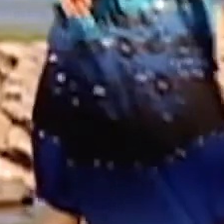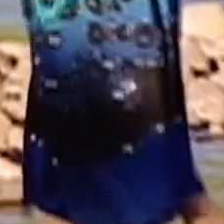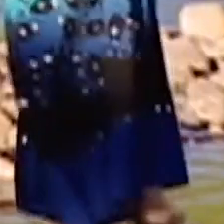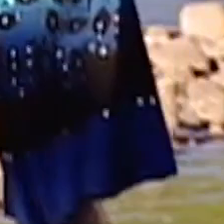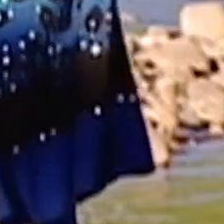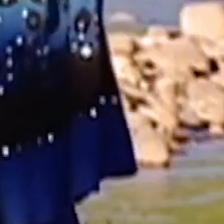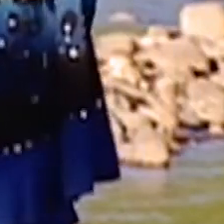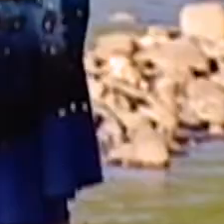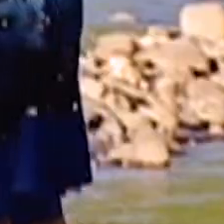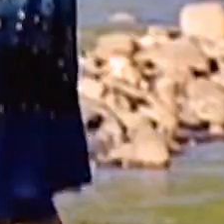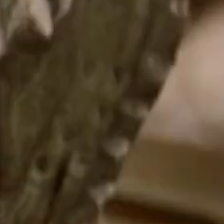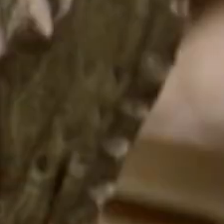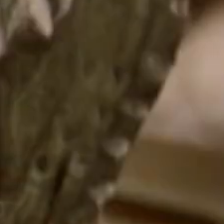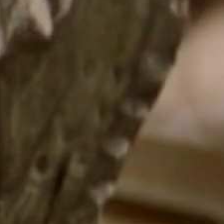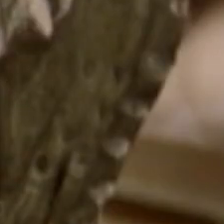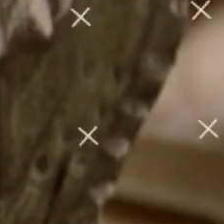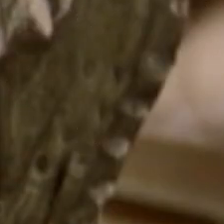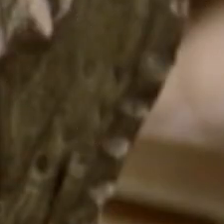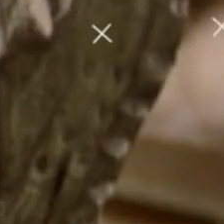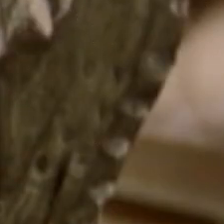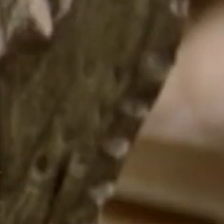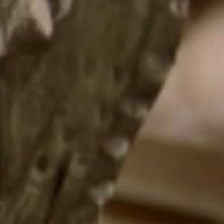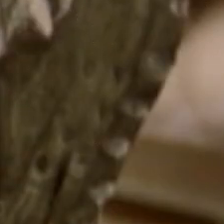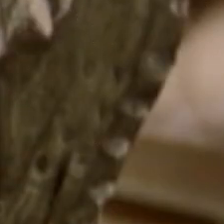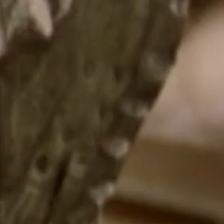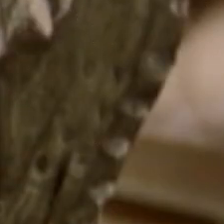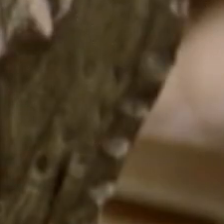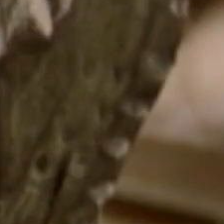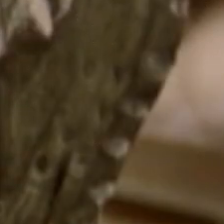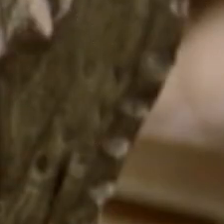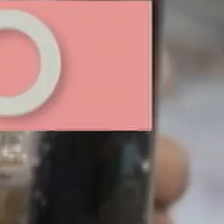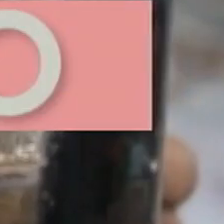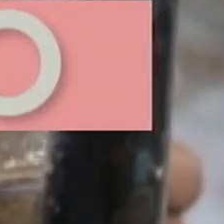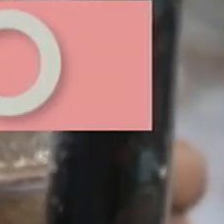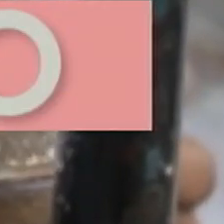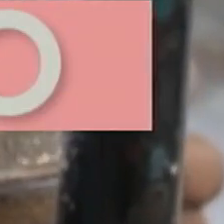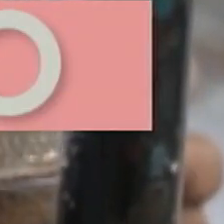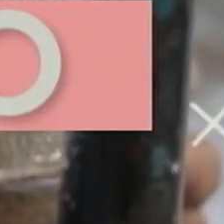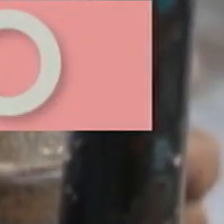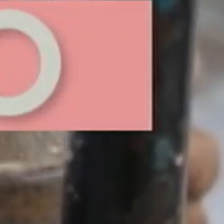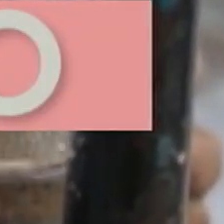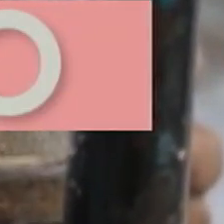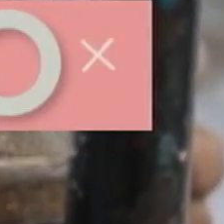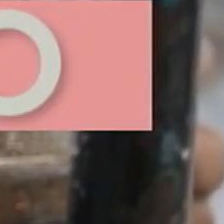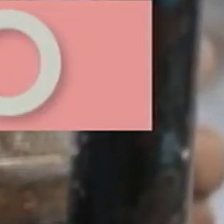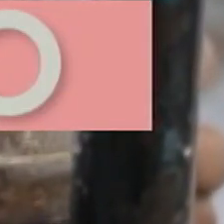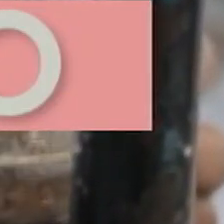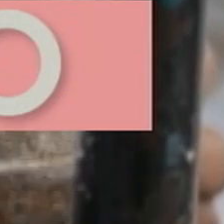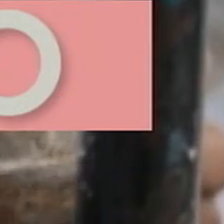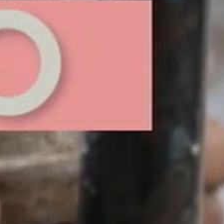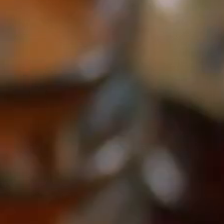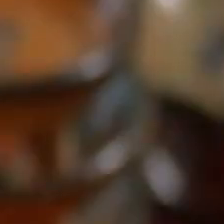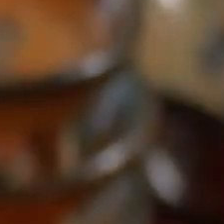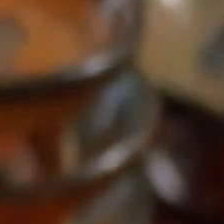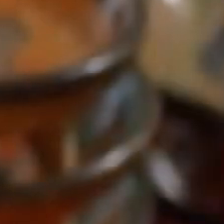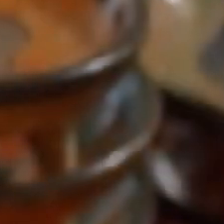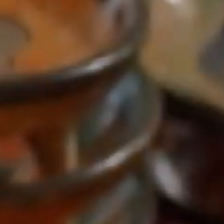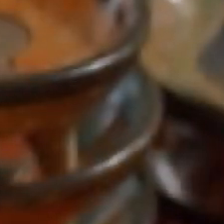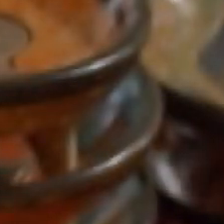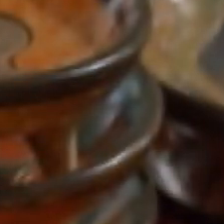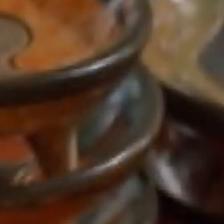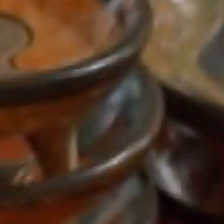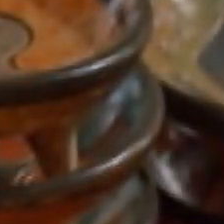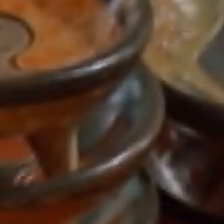e historia de su cantón. Y a las 4:45 de la tarde, El Artesano de Guaitil, parte del